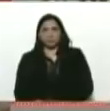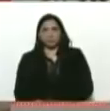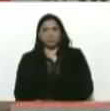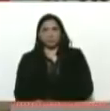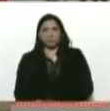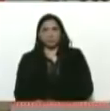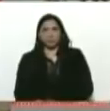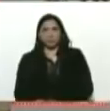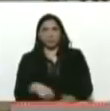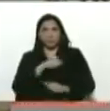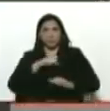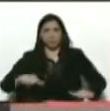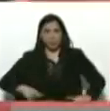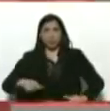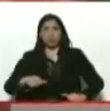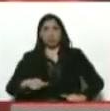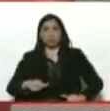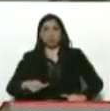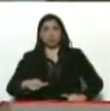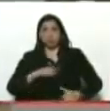La Fuerza Armada tiene poquitos de estos.